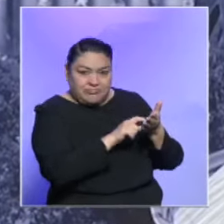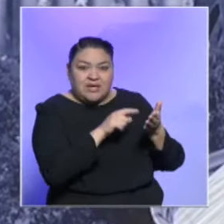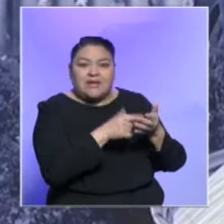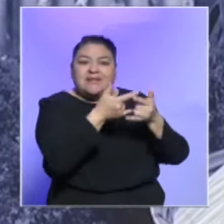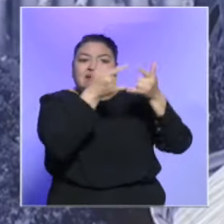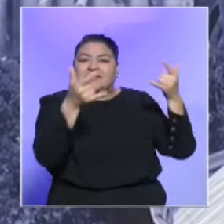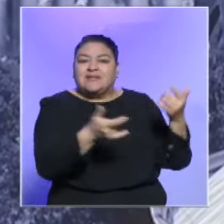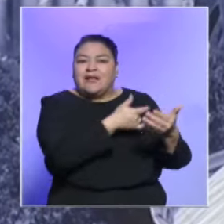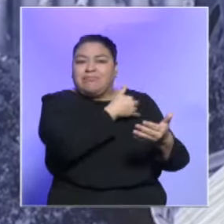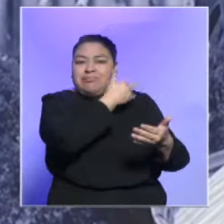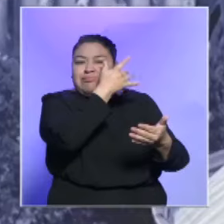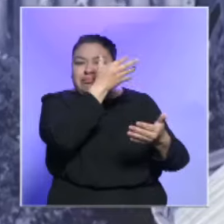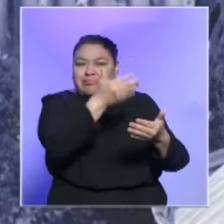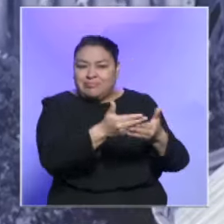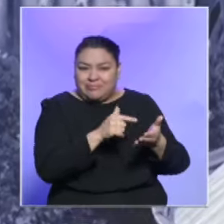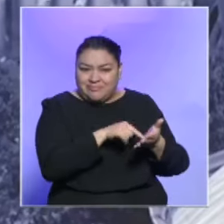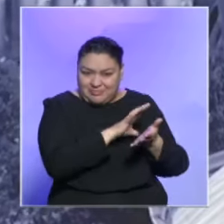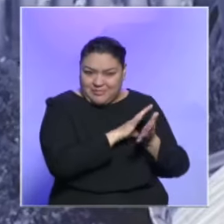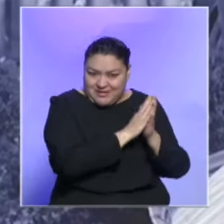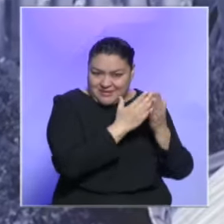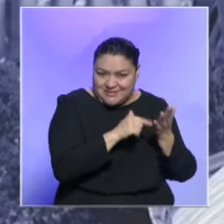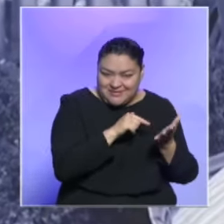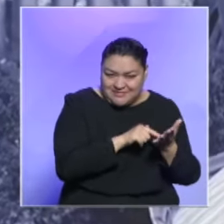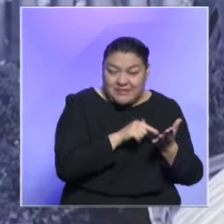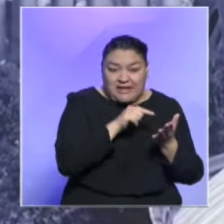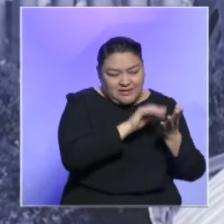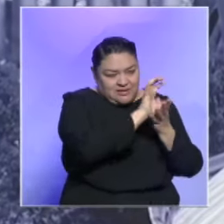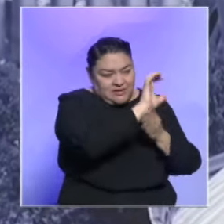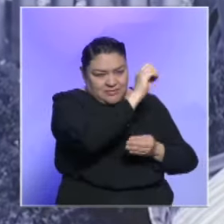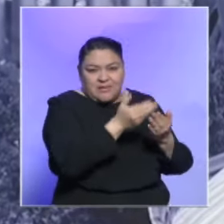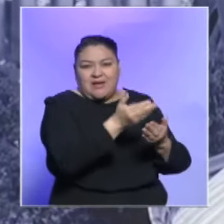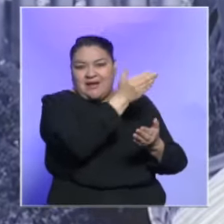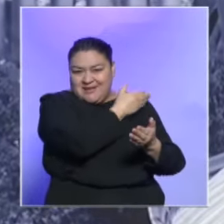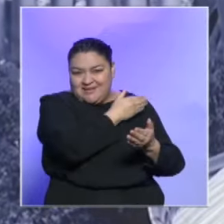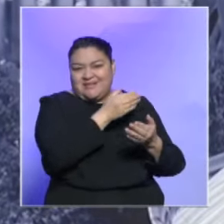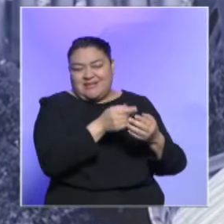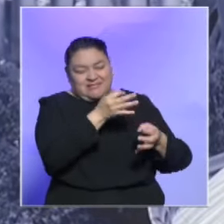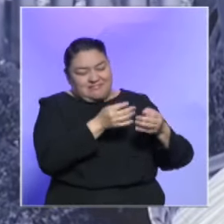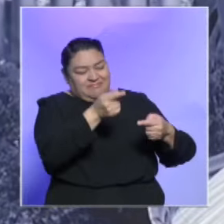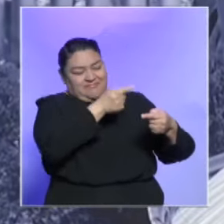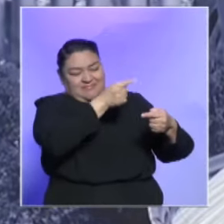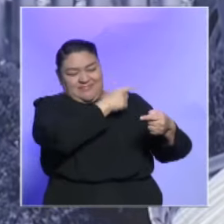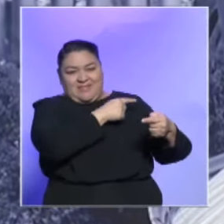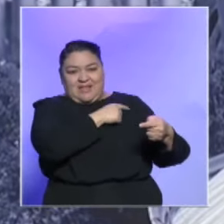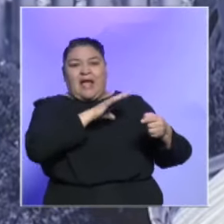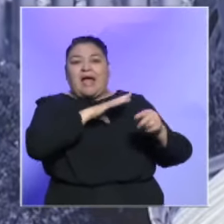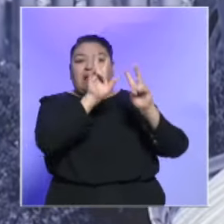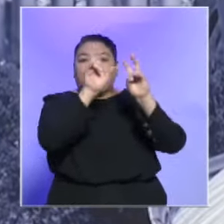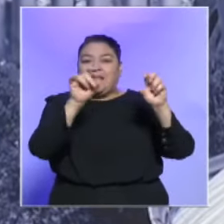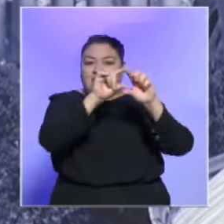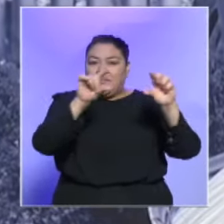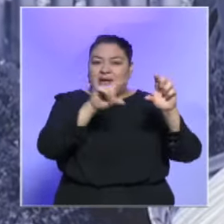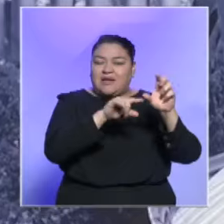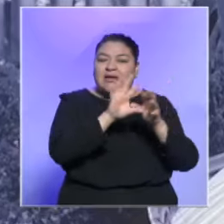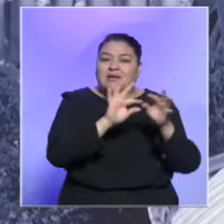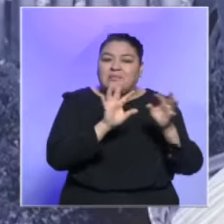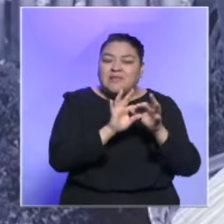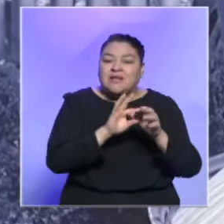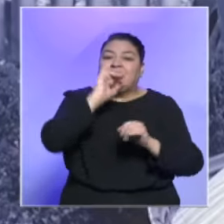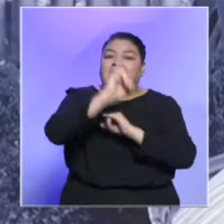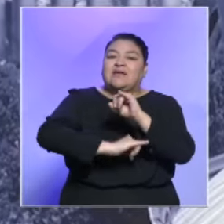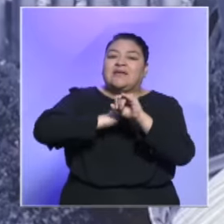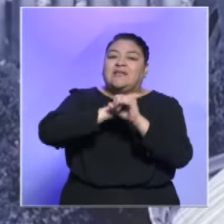y además revisa lo que dice la Constitución, los precedentes, hace un apartado espectacular del control de